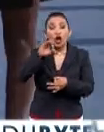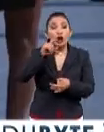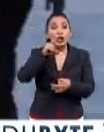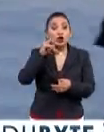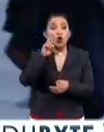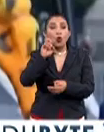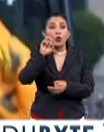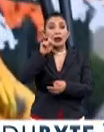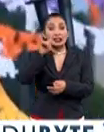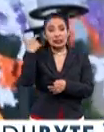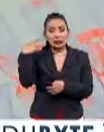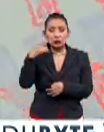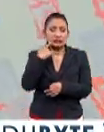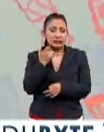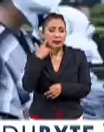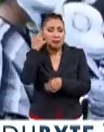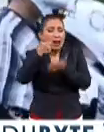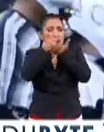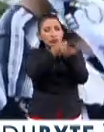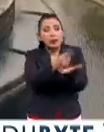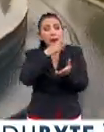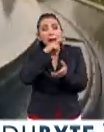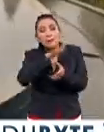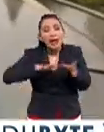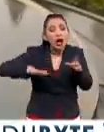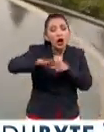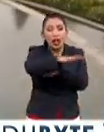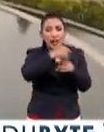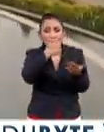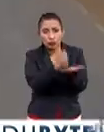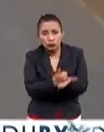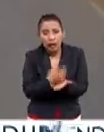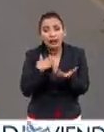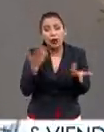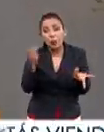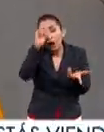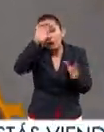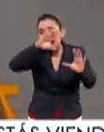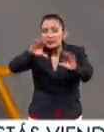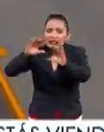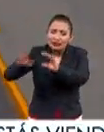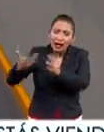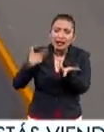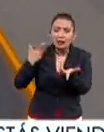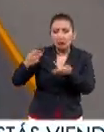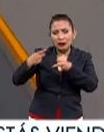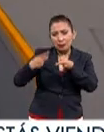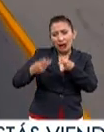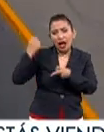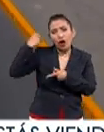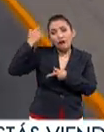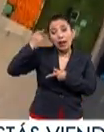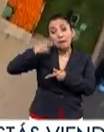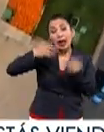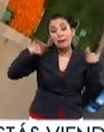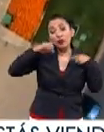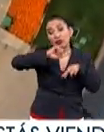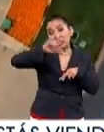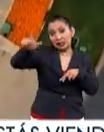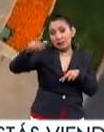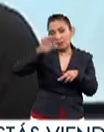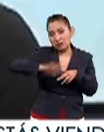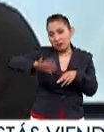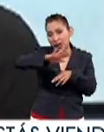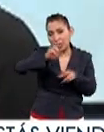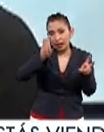de Urbanistas, en su esfuerzo por contribuir a mejorar nuestra metrópoli, ofrece capacitación y organiza conferencias para los profesionales del